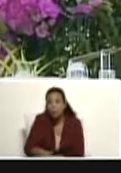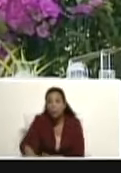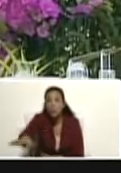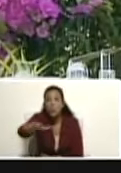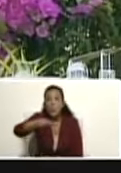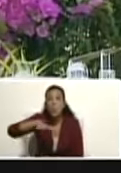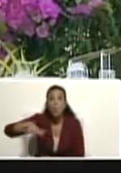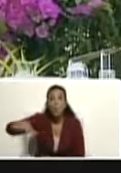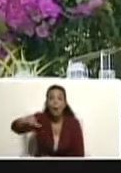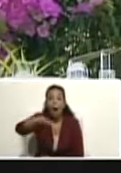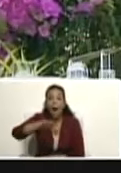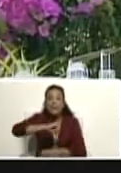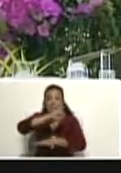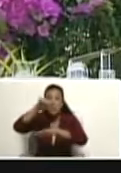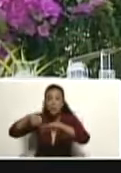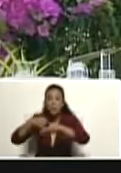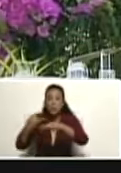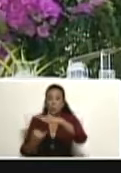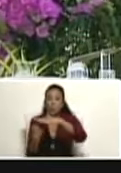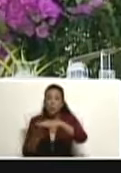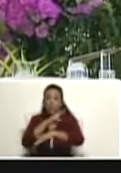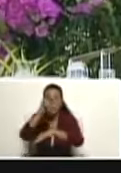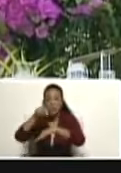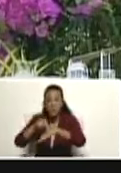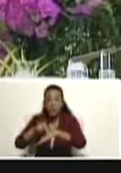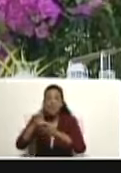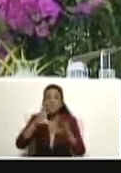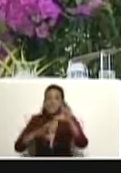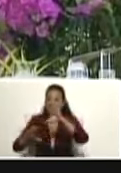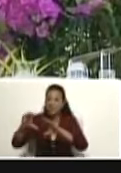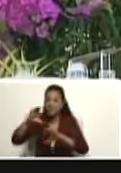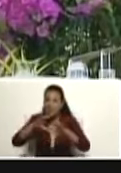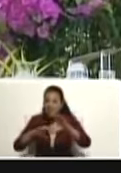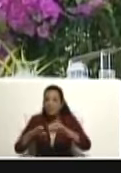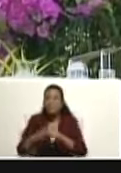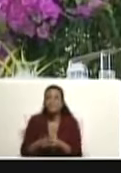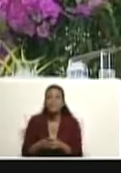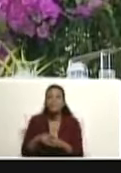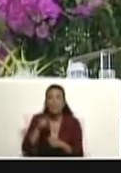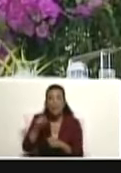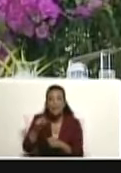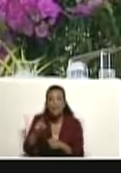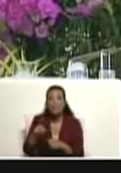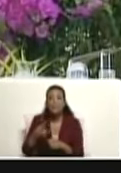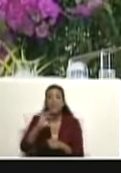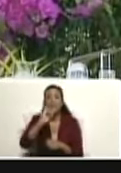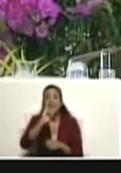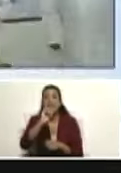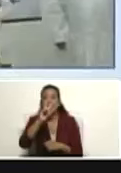glorioso Instituto Venezolano de Investigaciones Científicas, el IBIT.